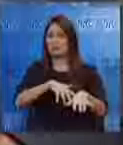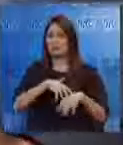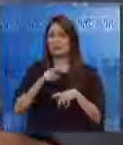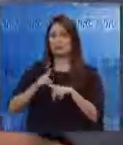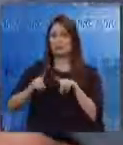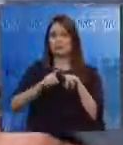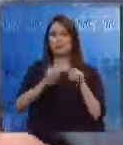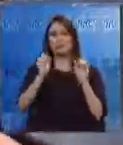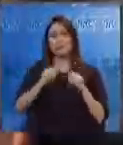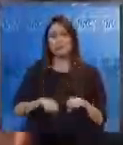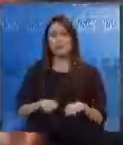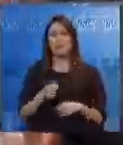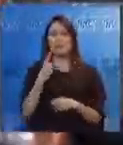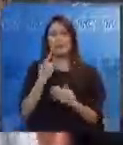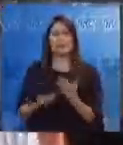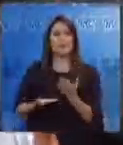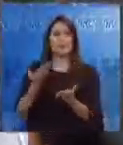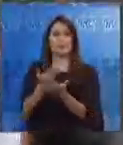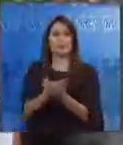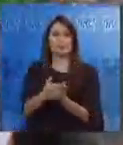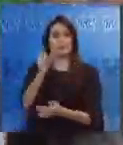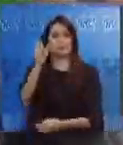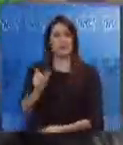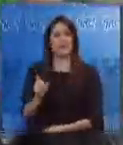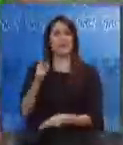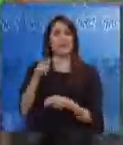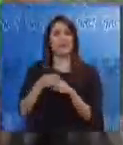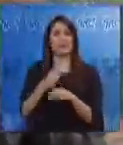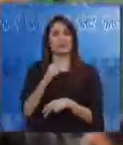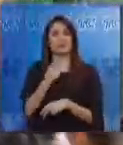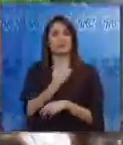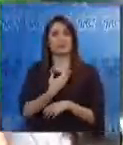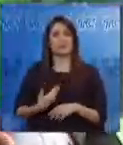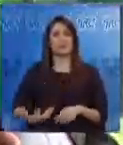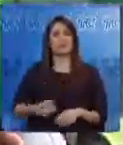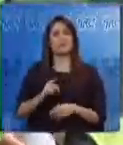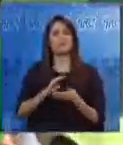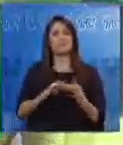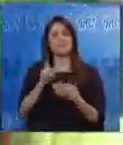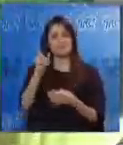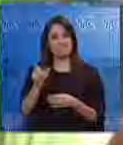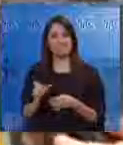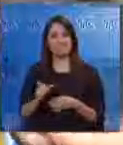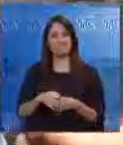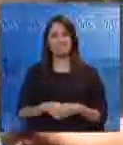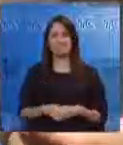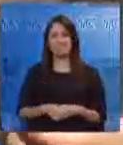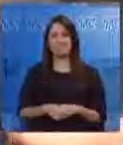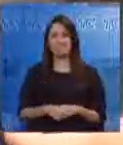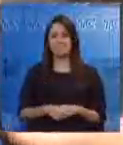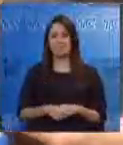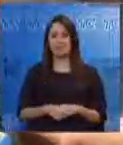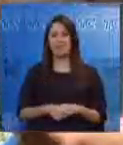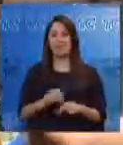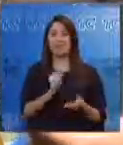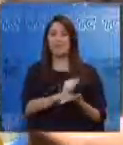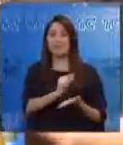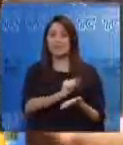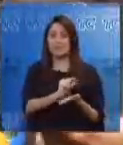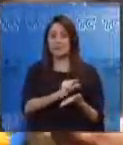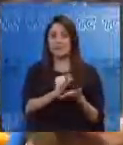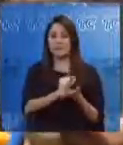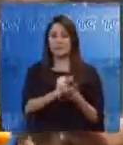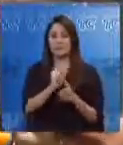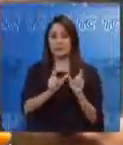fueron algunas de las propuestas que el ex vicepresidente del ecuador manifestó a los medios de comunicación microcrédito para los jóvenes